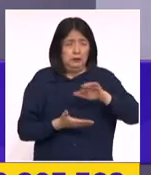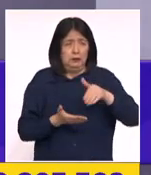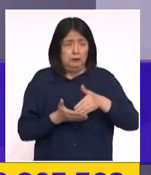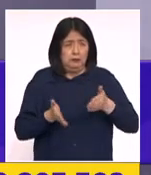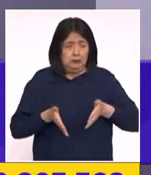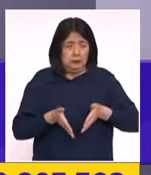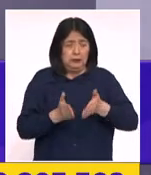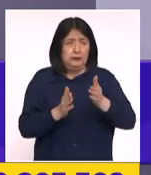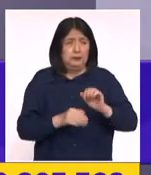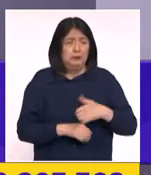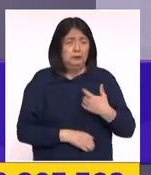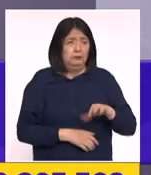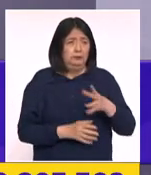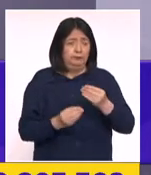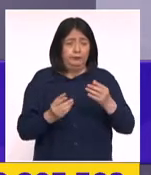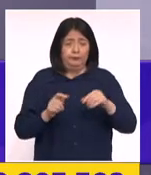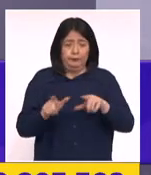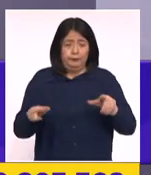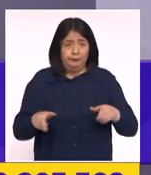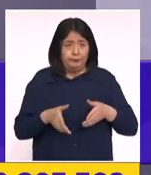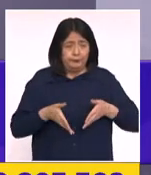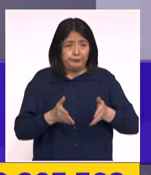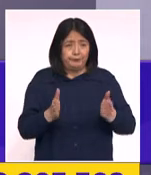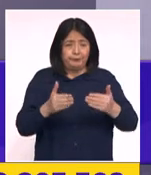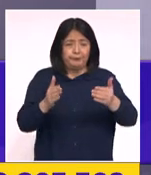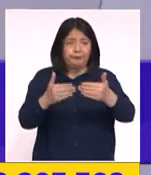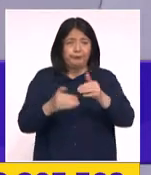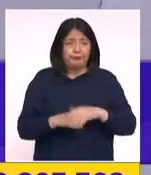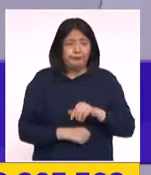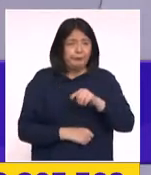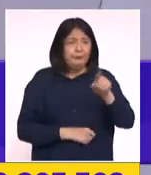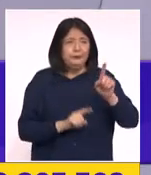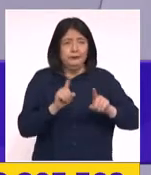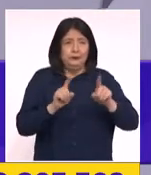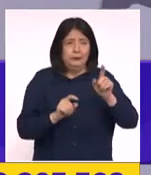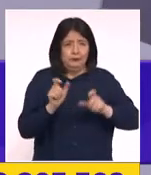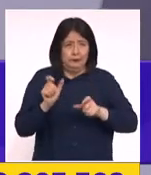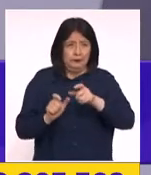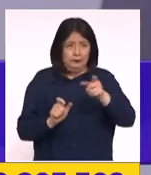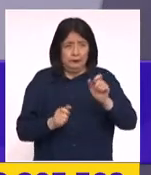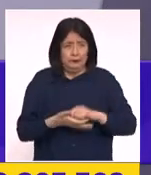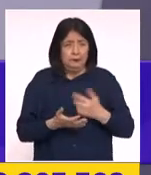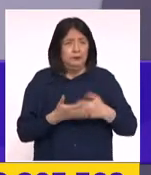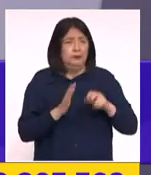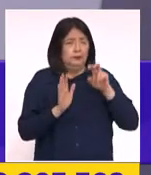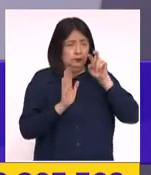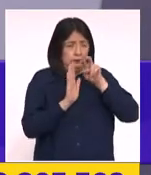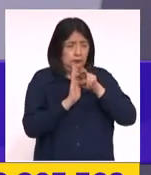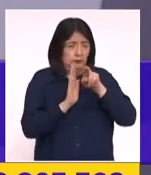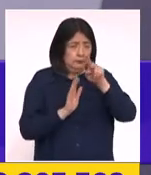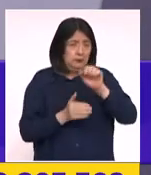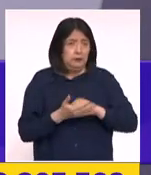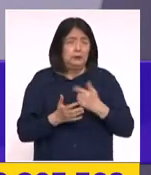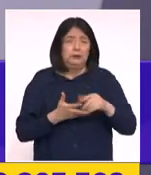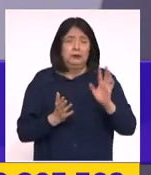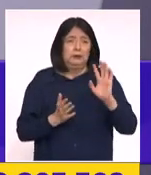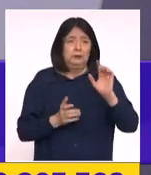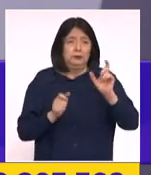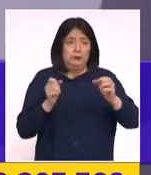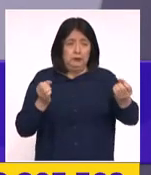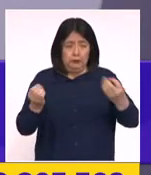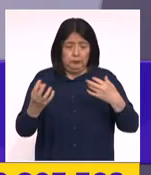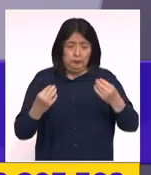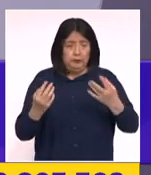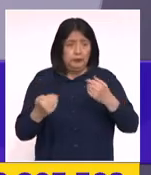la carretera central en muchos puntos está bloqueada, Fátima. Estos son algunos de los ciudadanos televidentes de Latina que nos están reportando